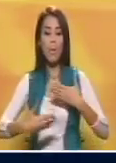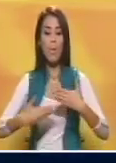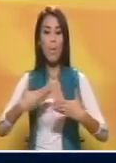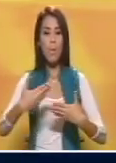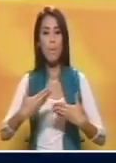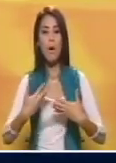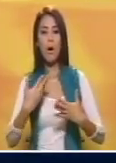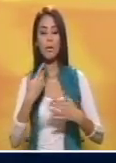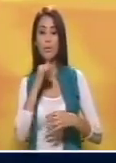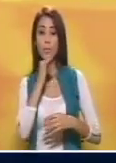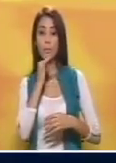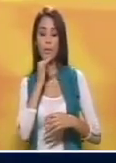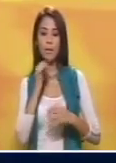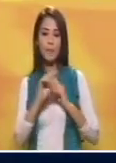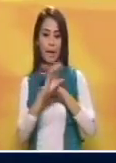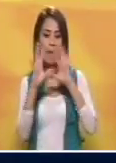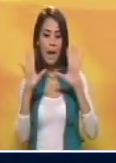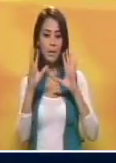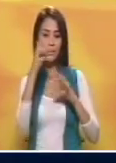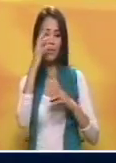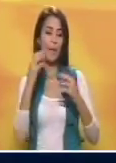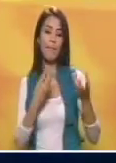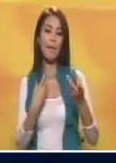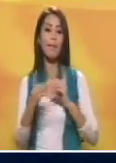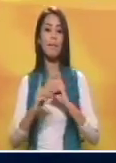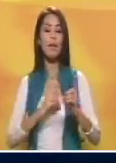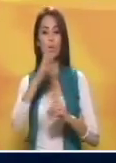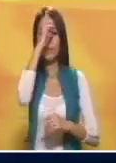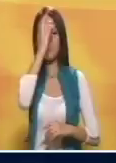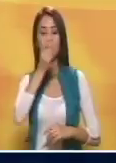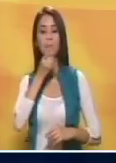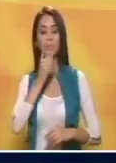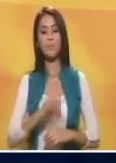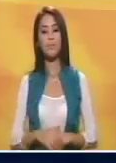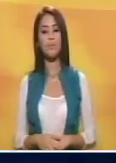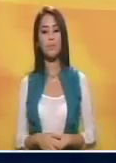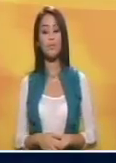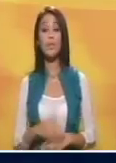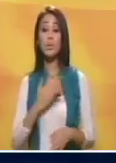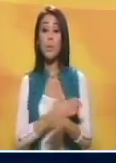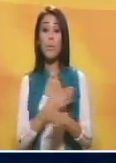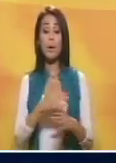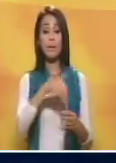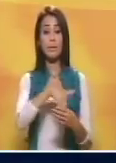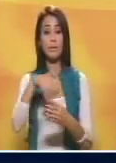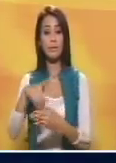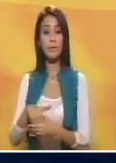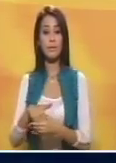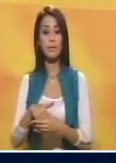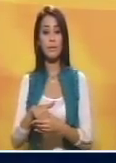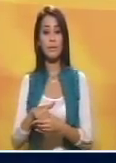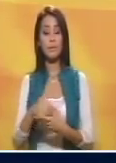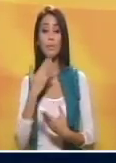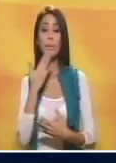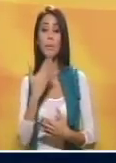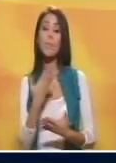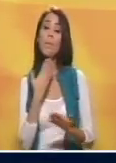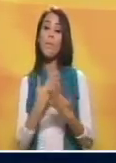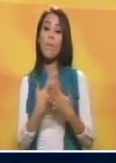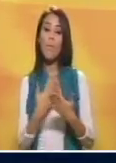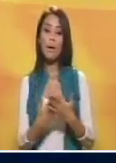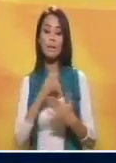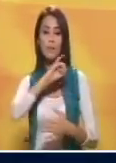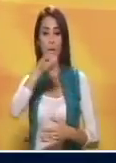proceso de diálogo en República Dominicana. Sobre el adelanto de elecciones parlamentarias, fue una propuesta del diputado Julio Borges,